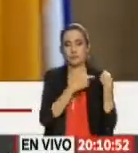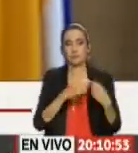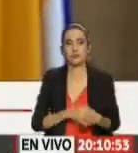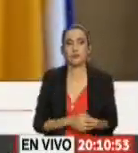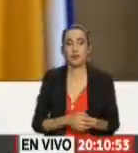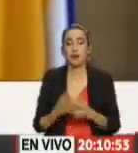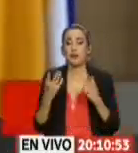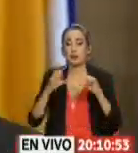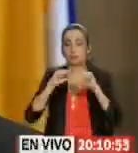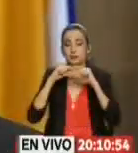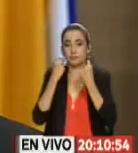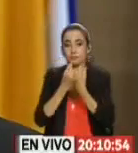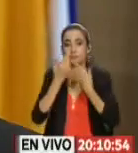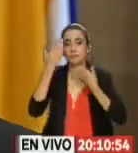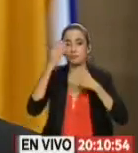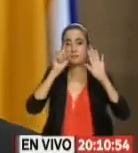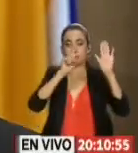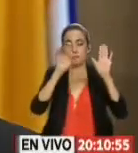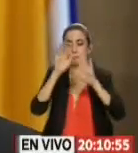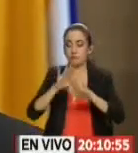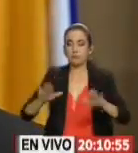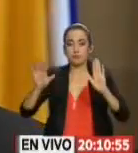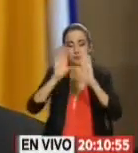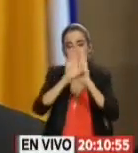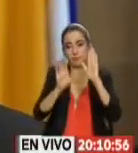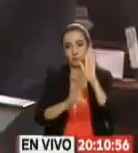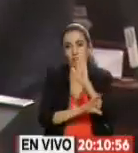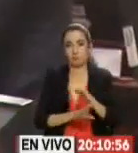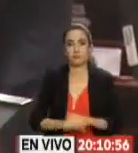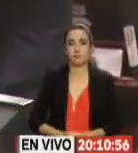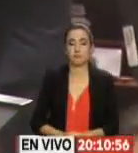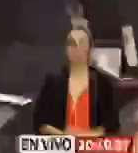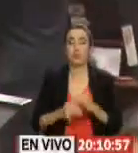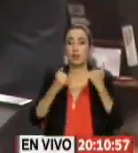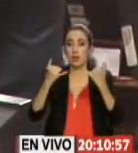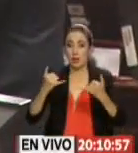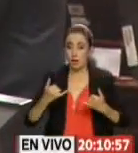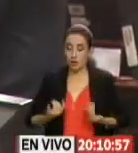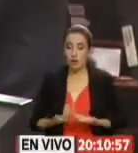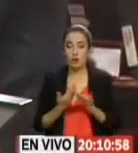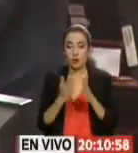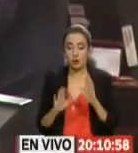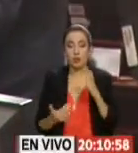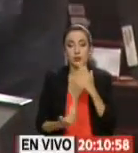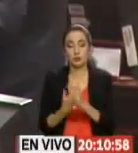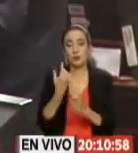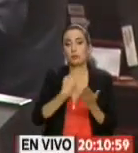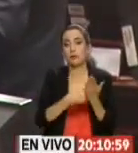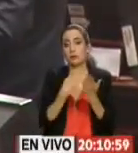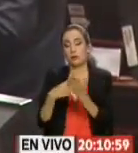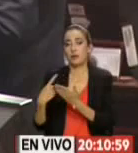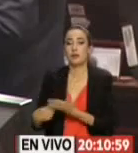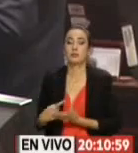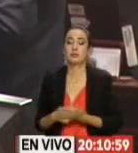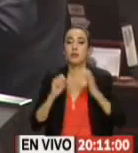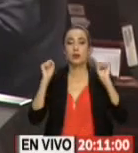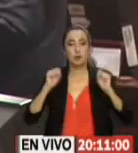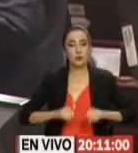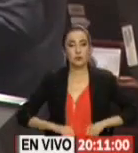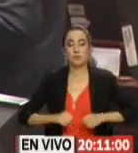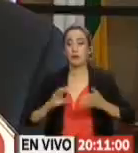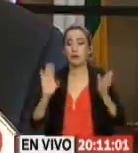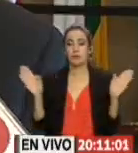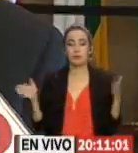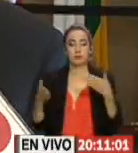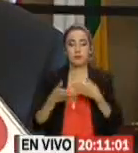Social Cristiano también es crítico del organismo nacido en la Constitución de Montecristi, pero abren la posibilidad de un debate que gire alrededor de las posibilidades para